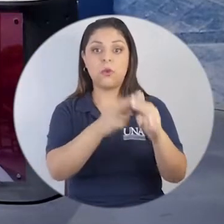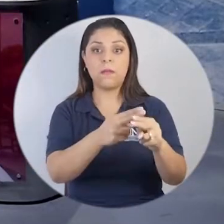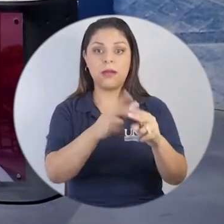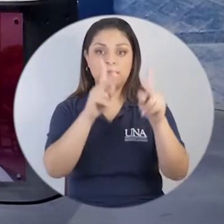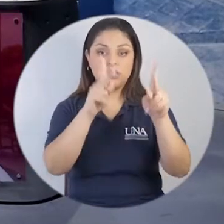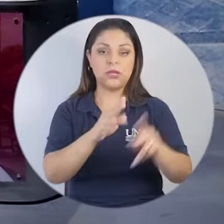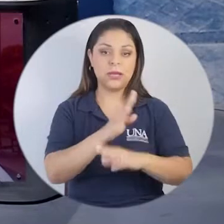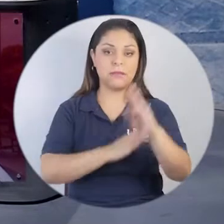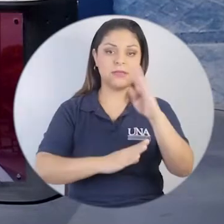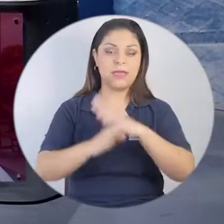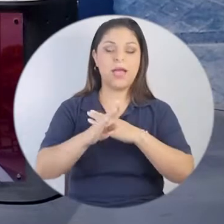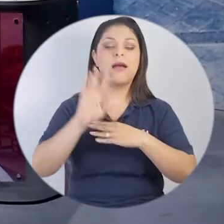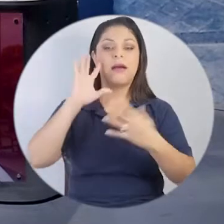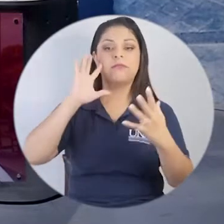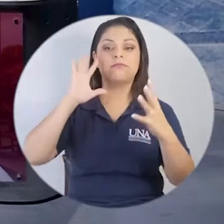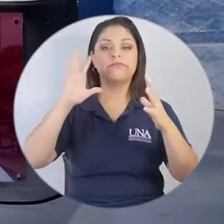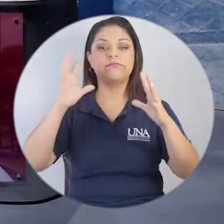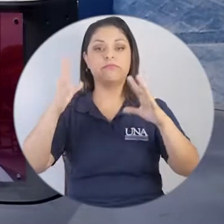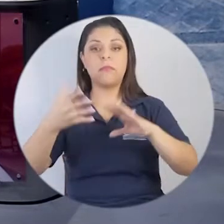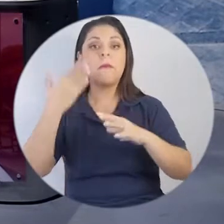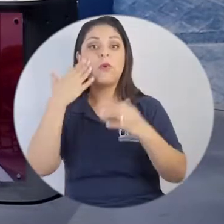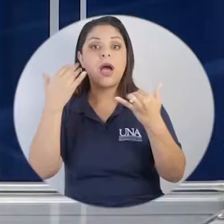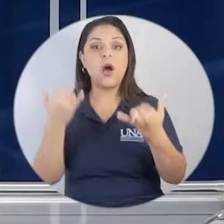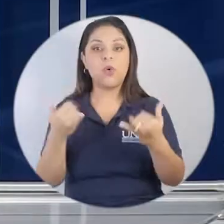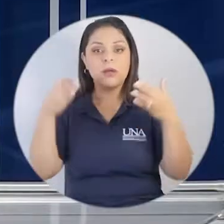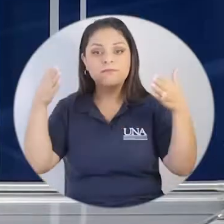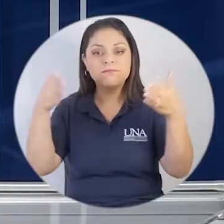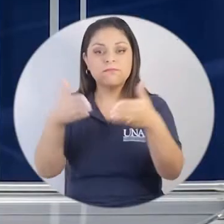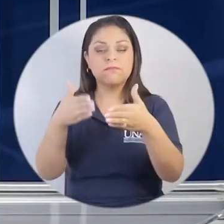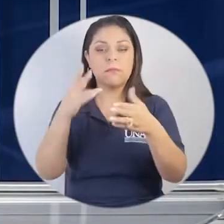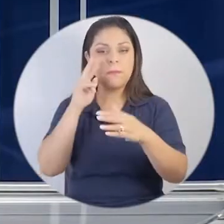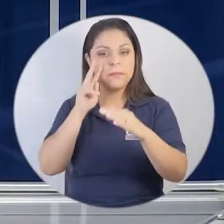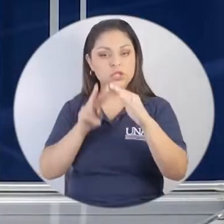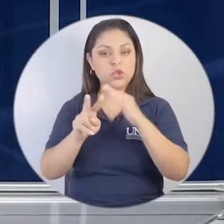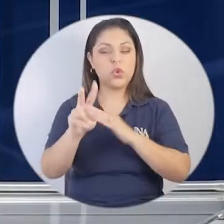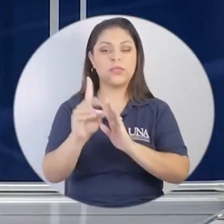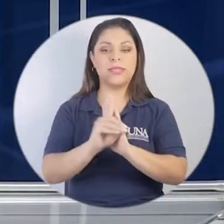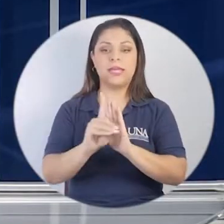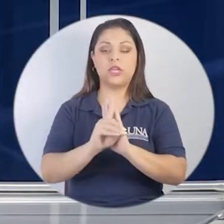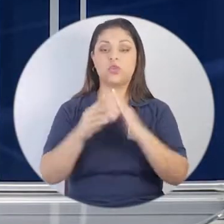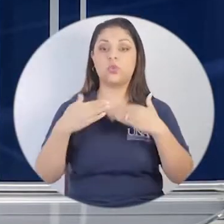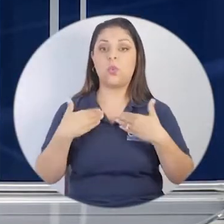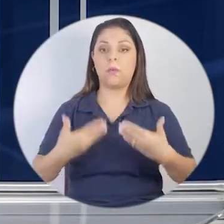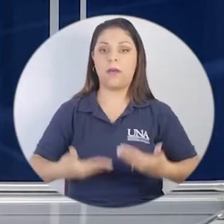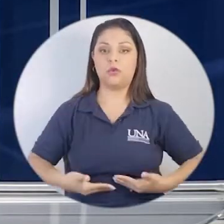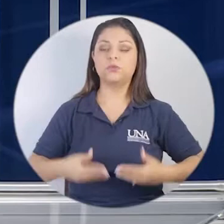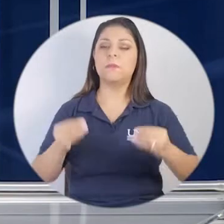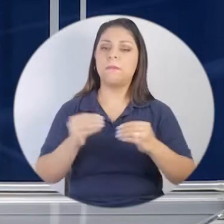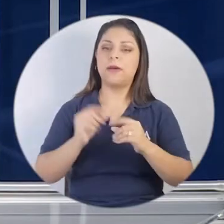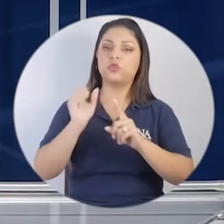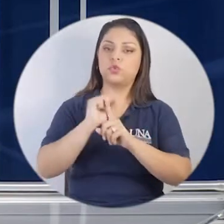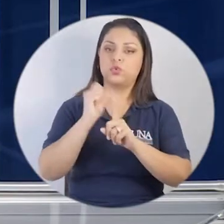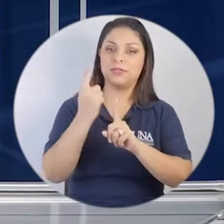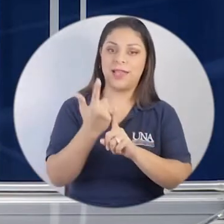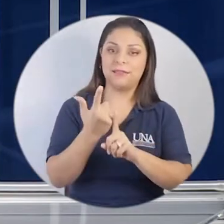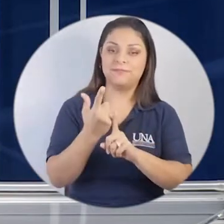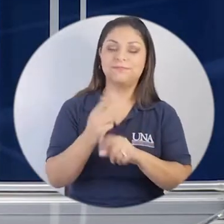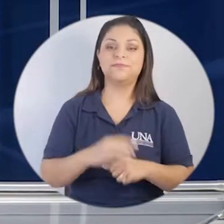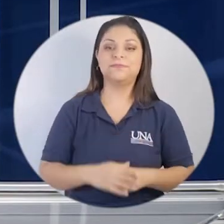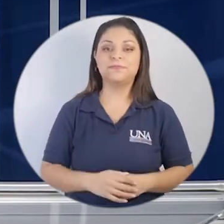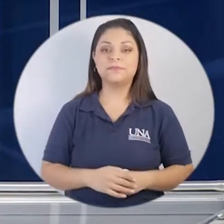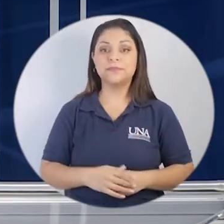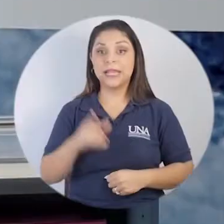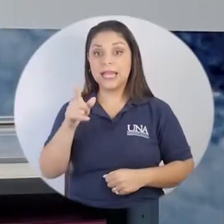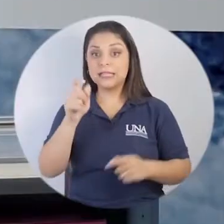modificando siempre desde esa visión de los derechos humanos, ¿verdad? Ese enfoque más social. Ese punto suyo del tema de los derechos es bien